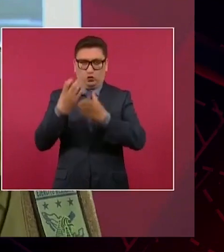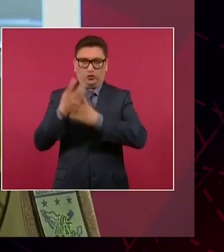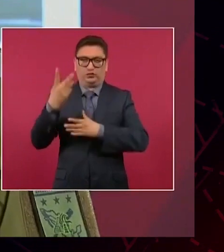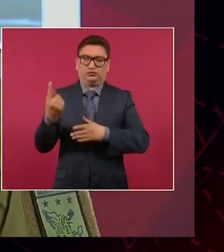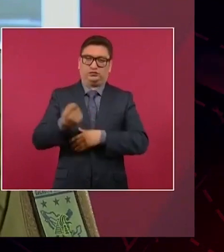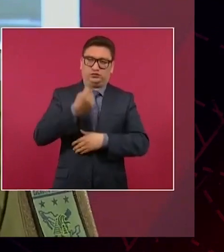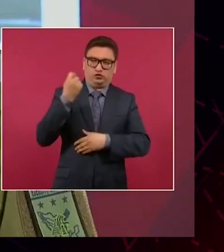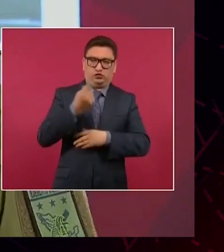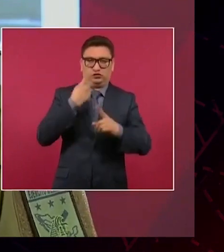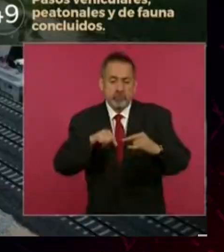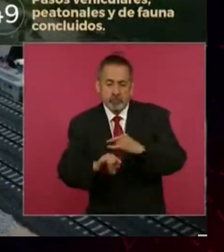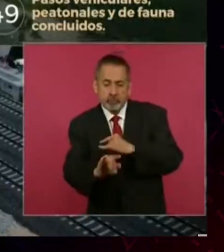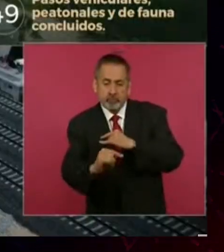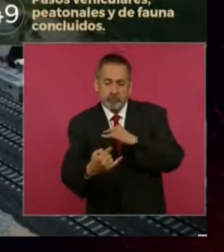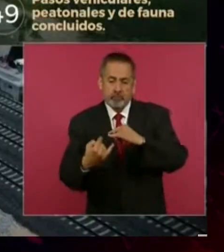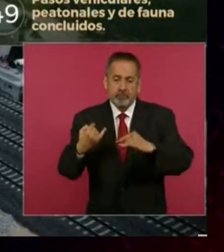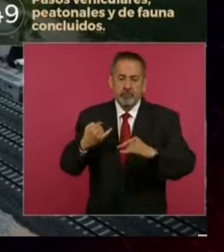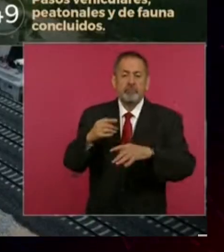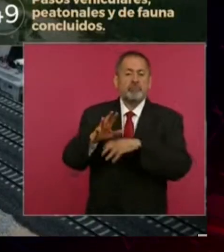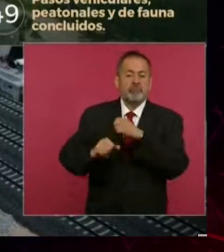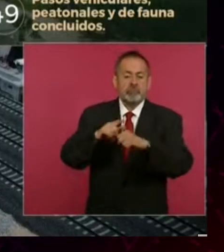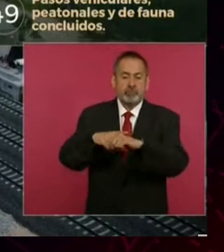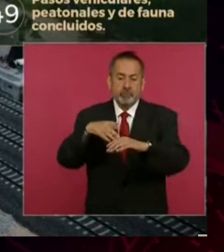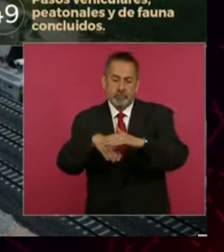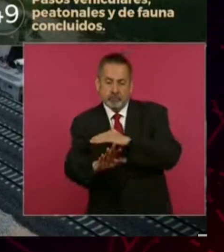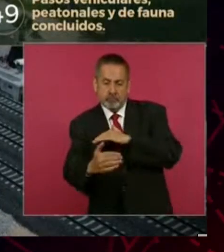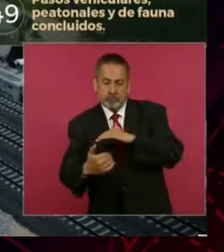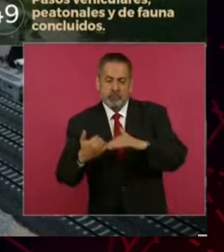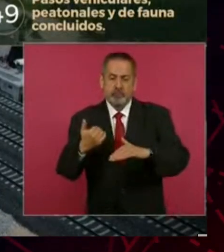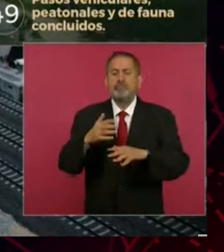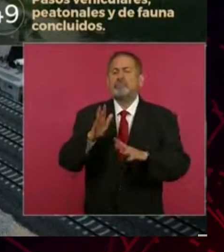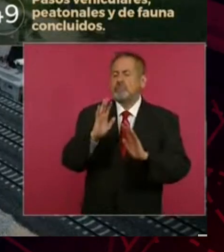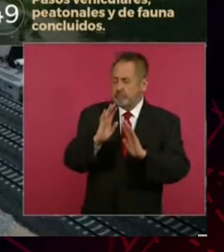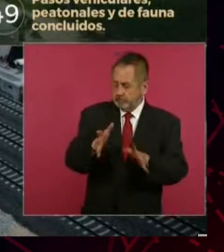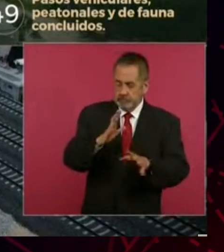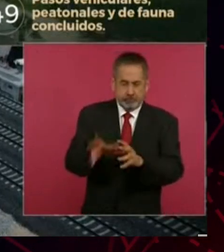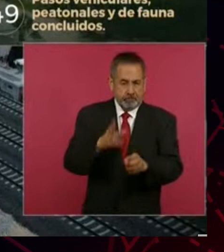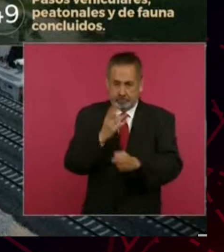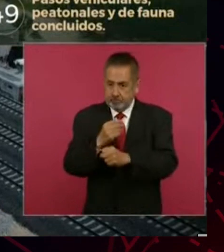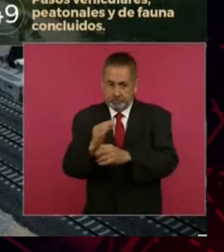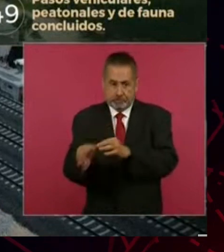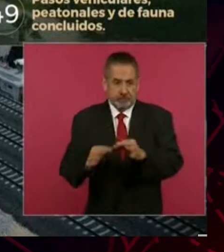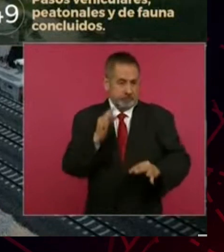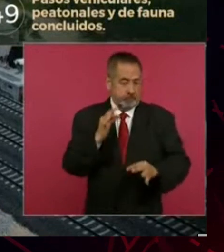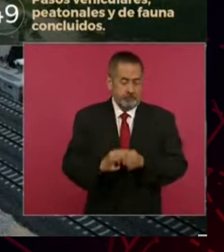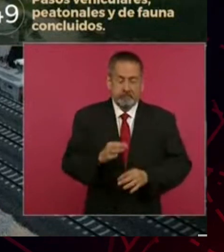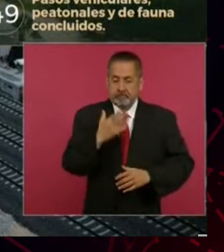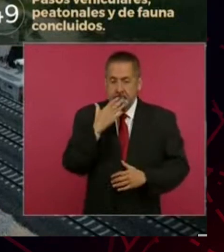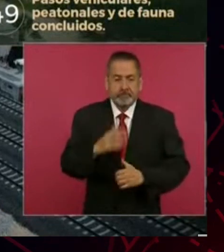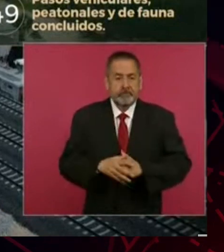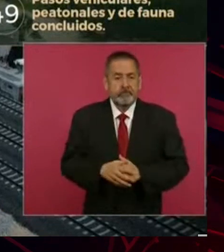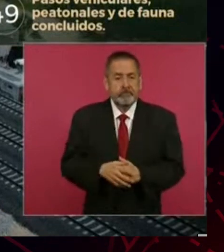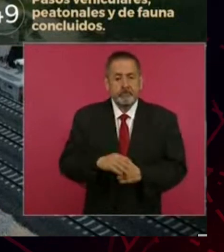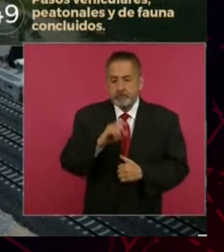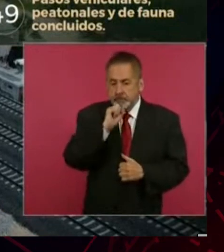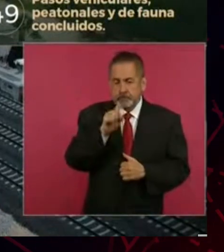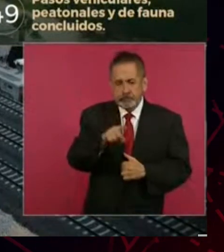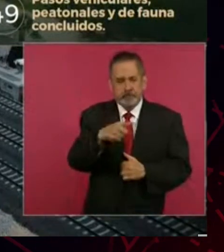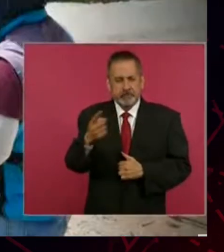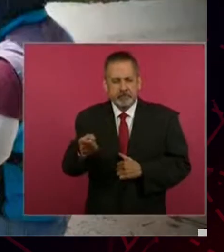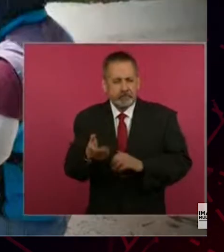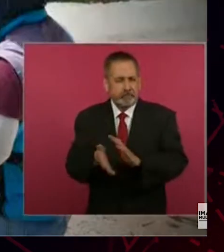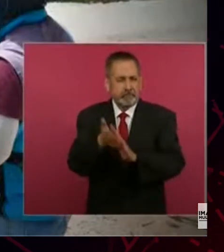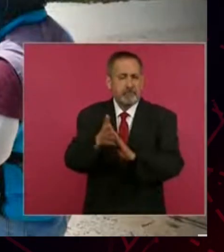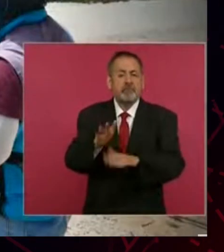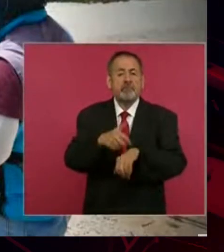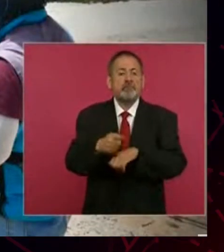el originario de Tabasco. En ese contexto, el jefe del Ejecutivo añadió que a la par de esta inauguración, también se hará lo propio con el Tren Maya,